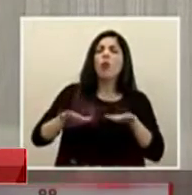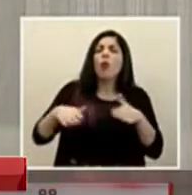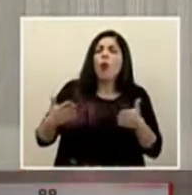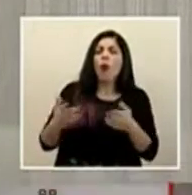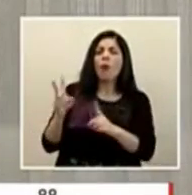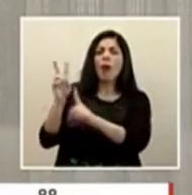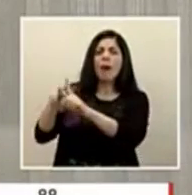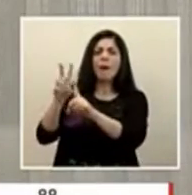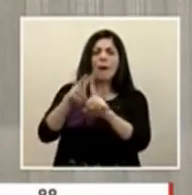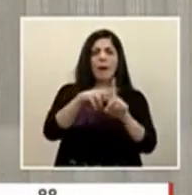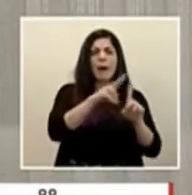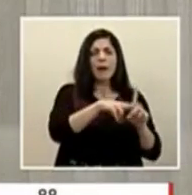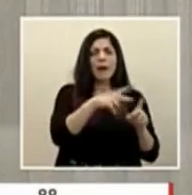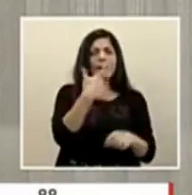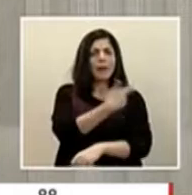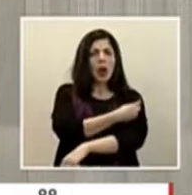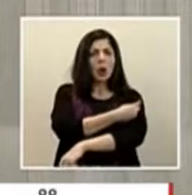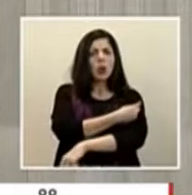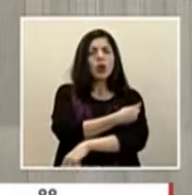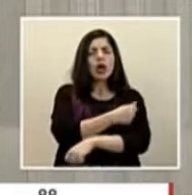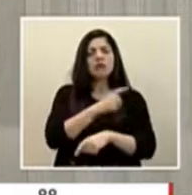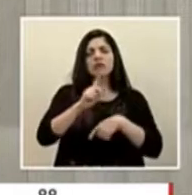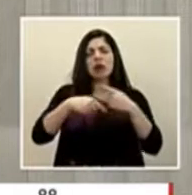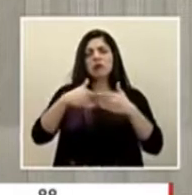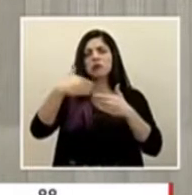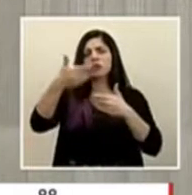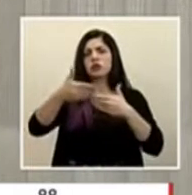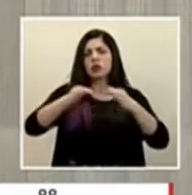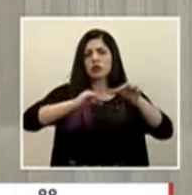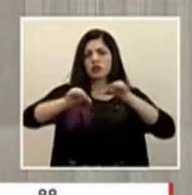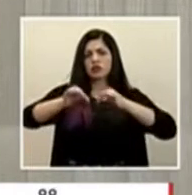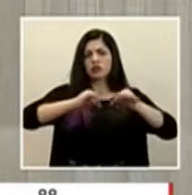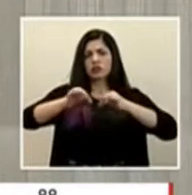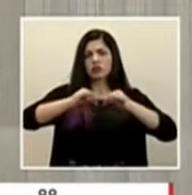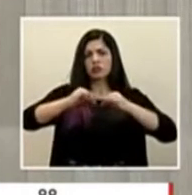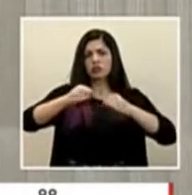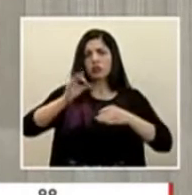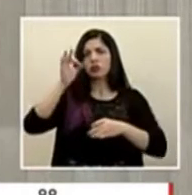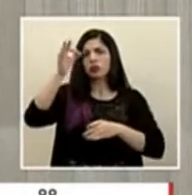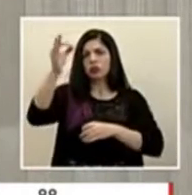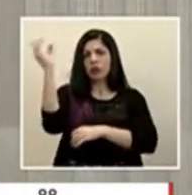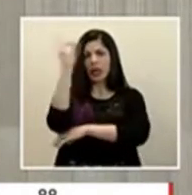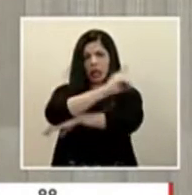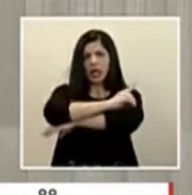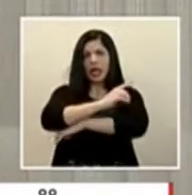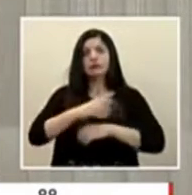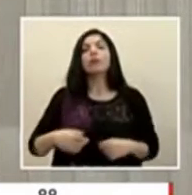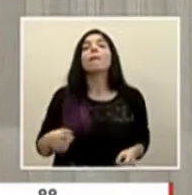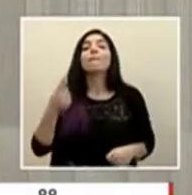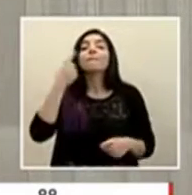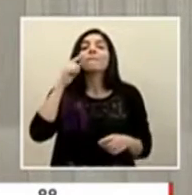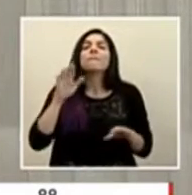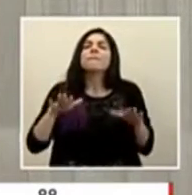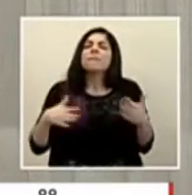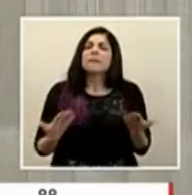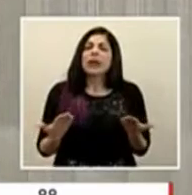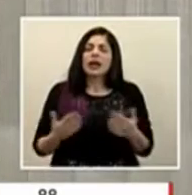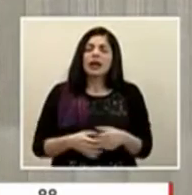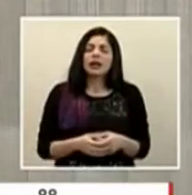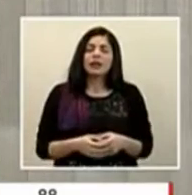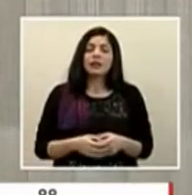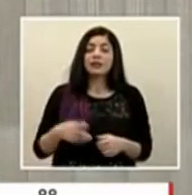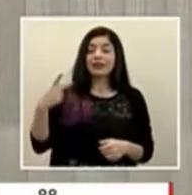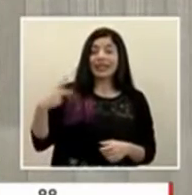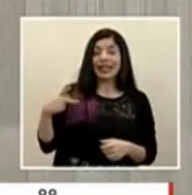aplicación de estas vacunas que vamos a estar explicando en días futuros, para minimizar